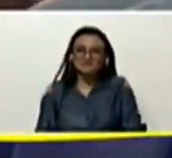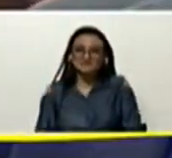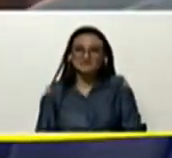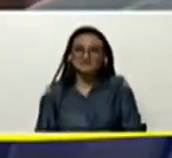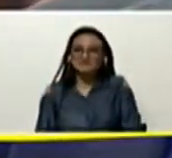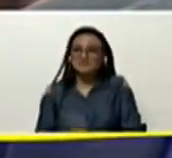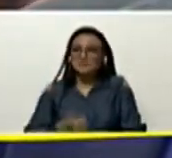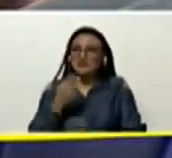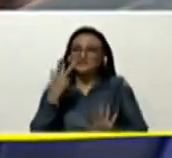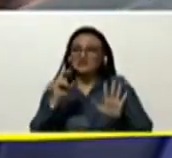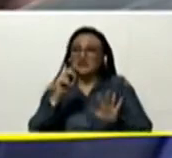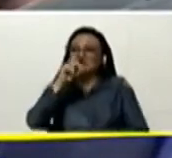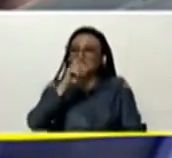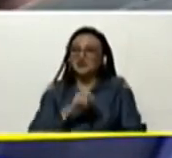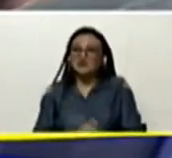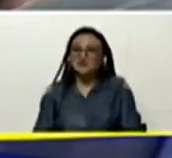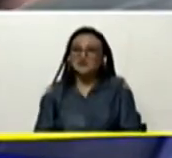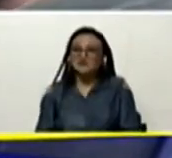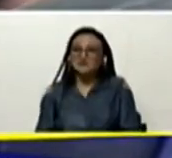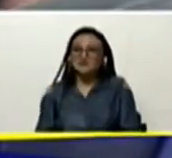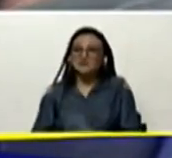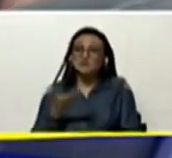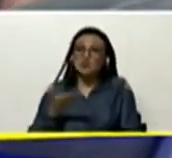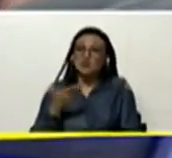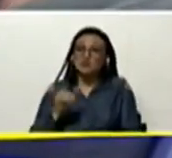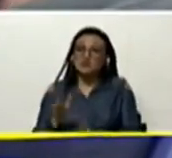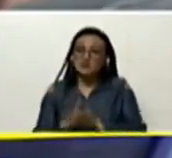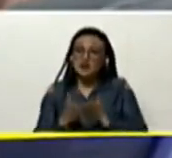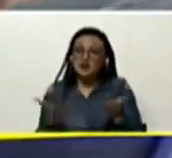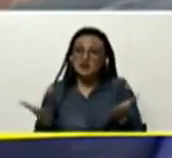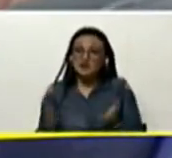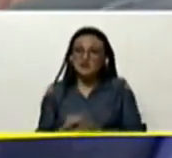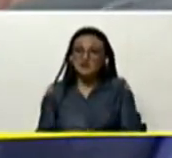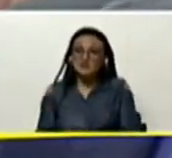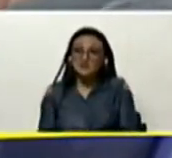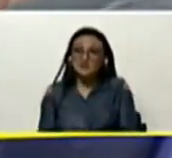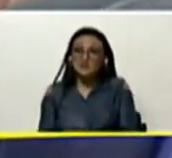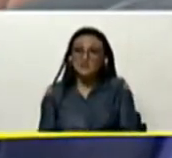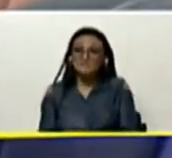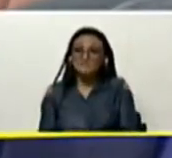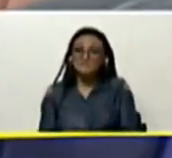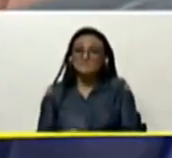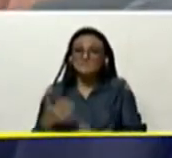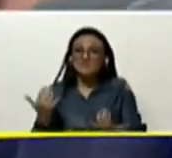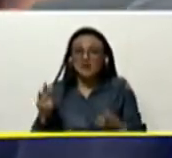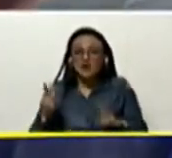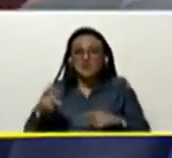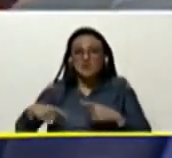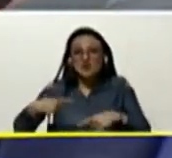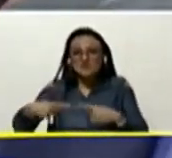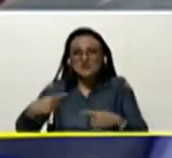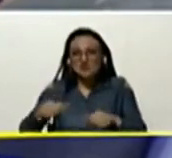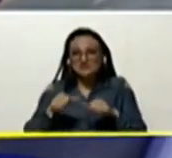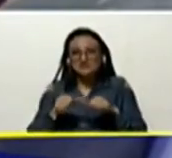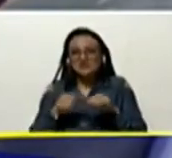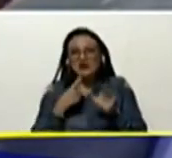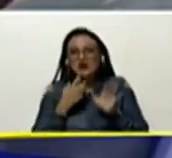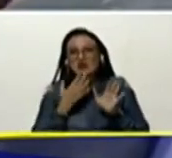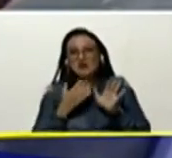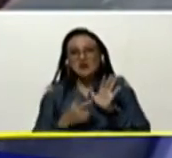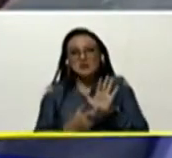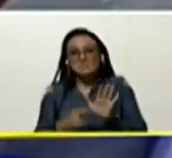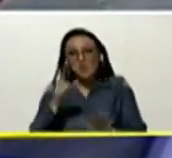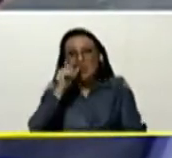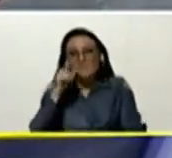Más de 70 años. Y lo importante es que estos libros, presidente, para las nuevas generaciones, que sigan los ejemplos de